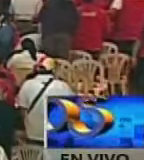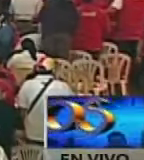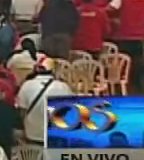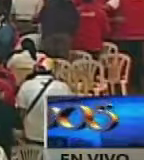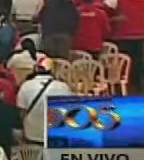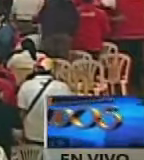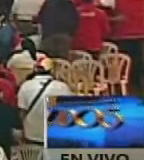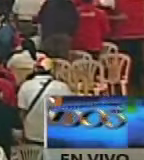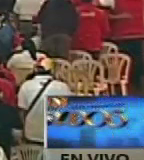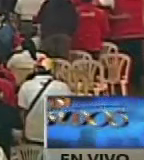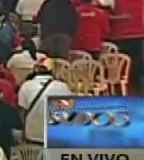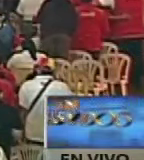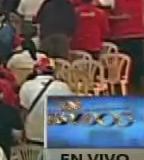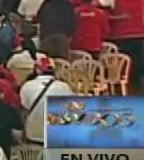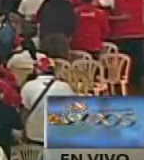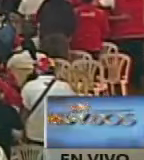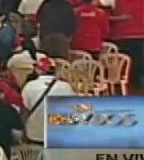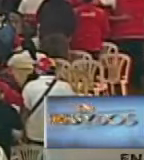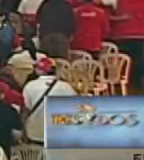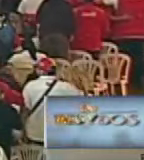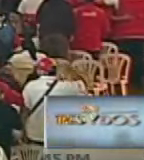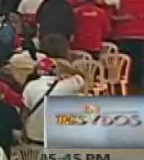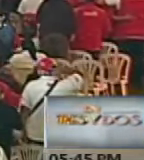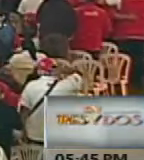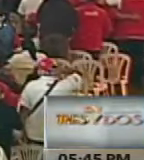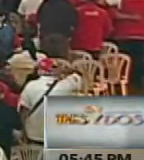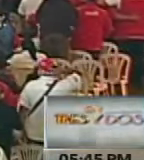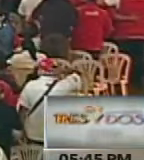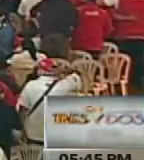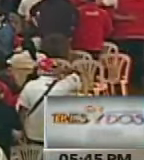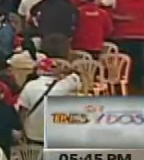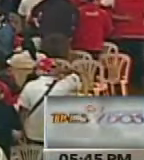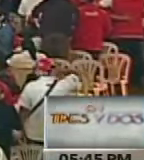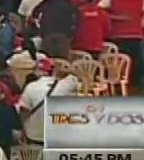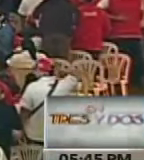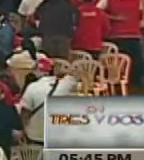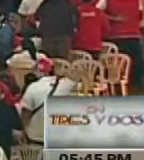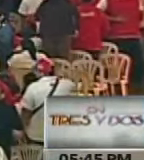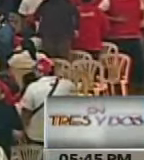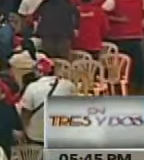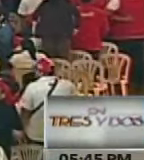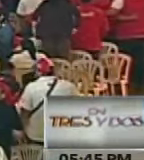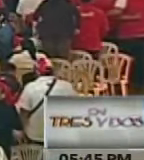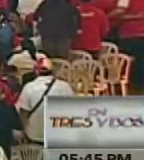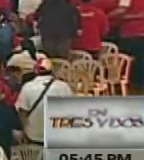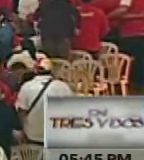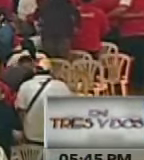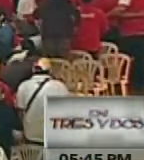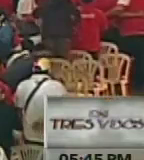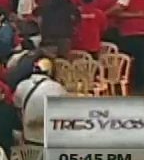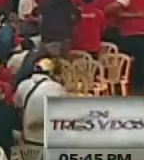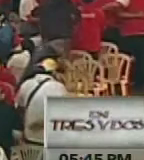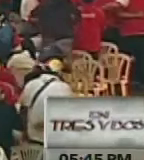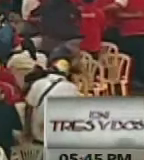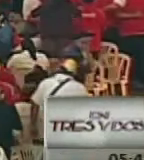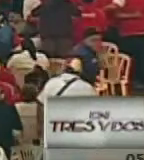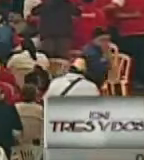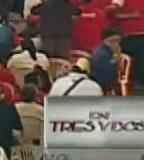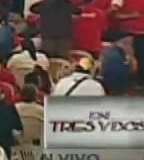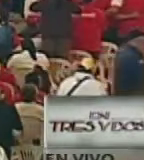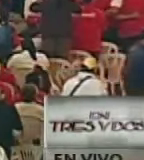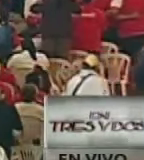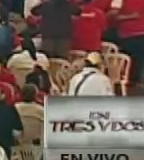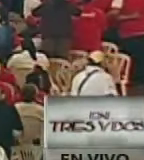que está en manos de nosotros mantener y sostener esta revolución. Coméntame cuál es la empresa a la